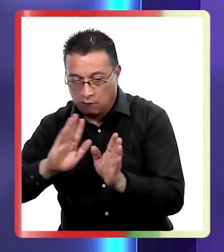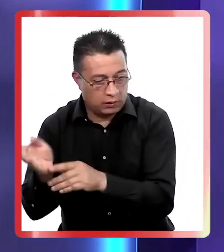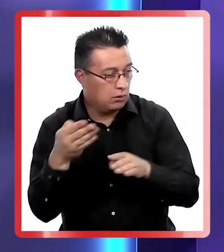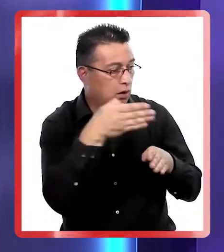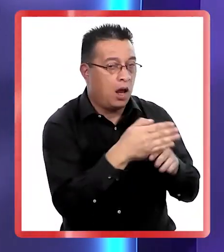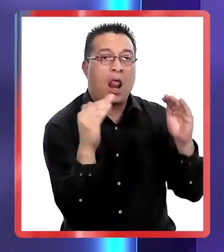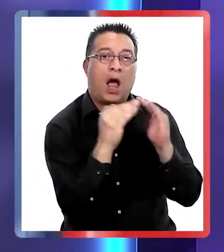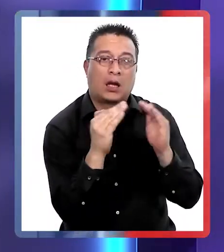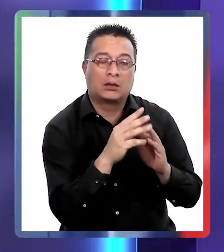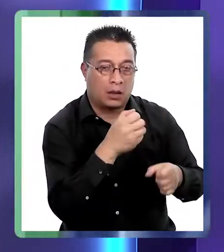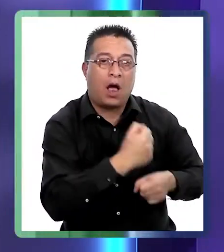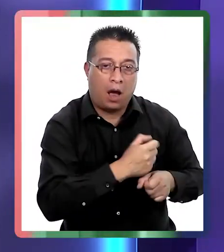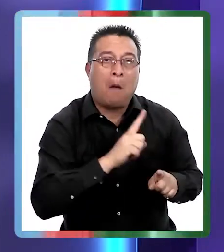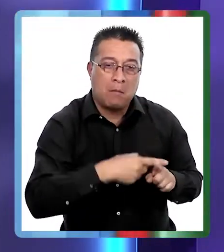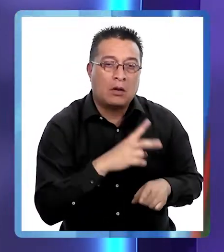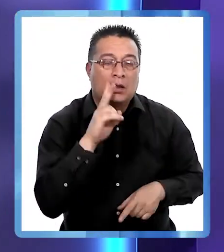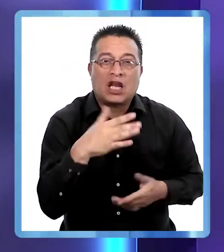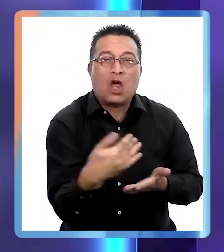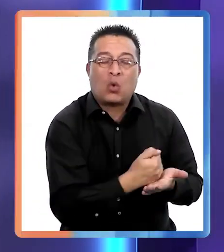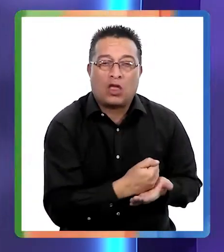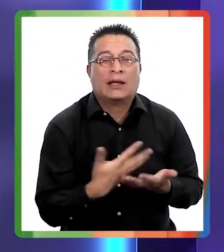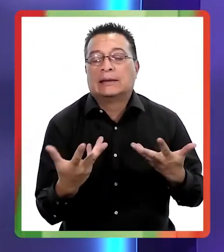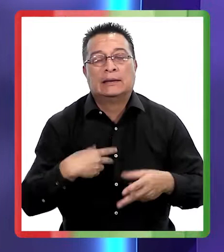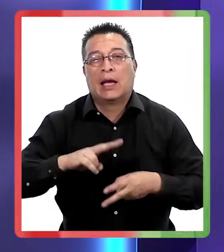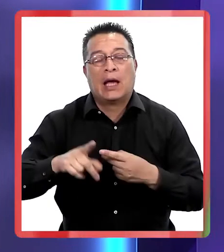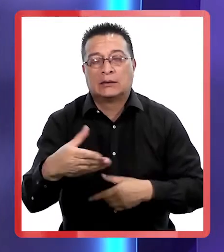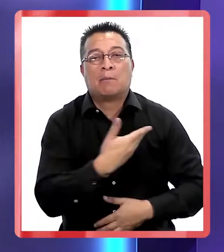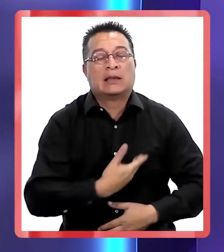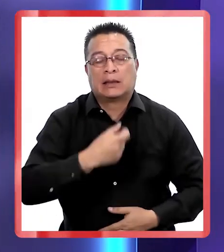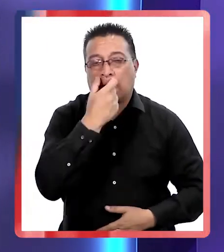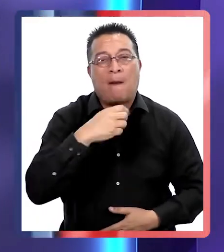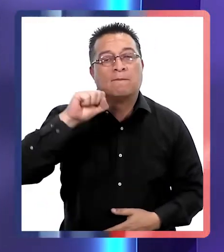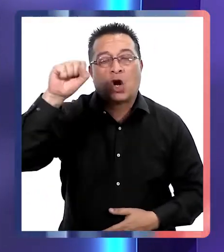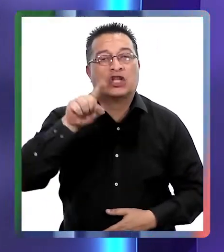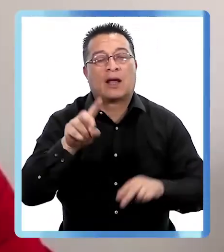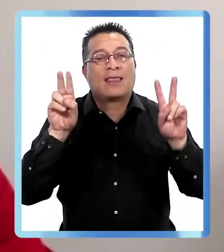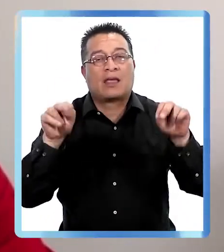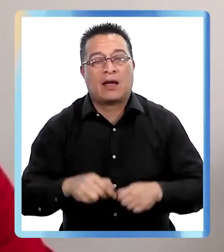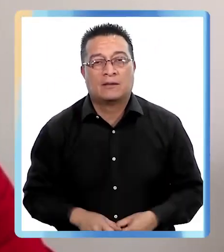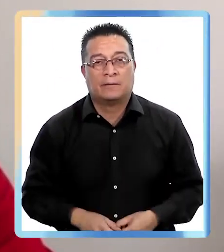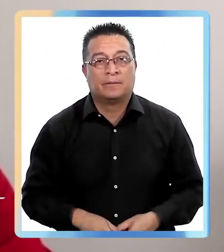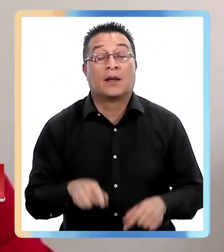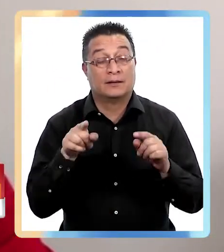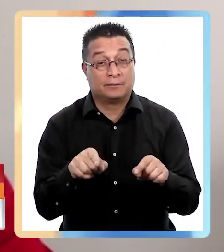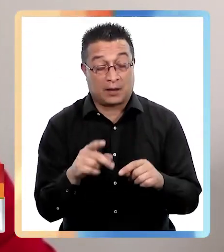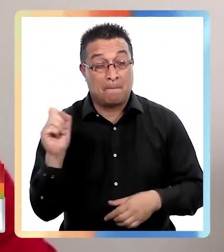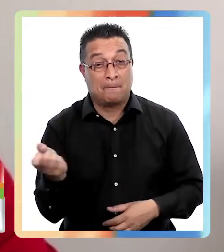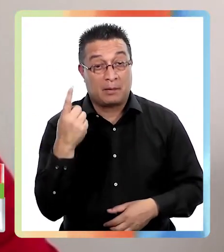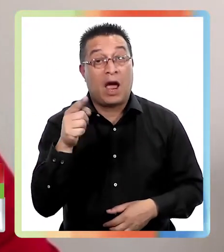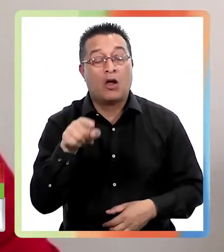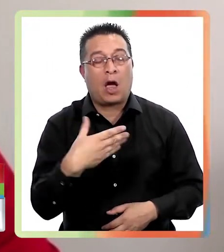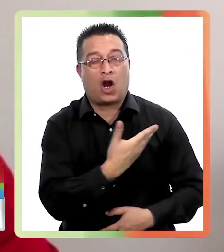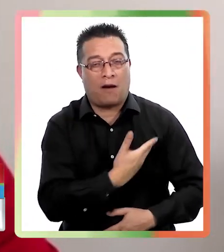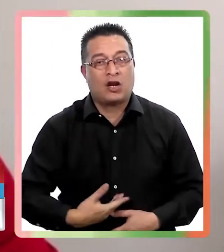en la casa, que es ese trabajo no remunerado. ¿Qué va a hacer la administración del presidente Boric en esos ámbitos? En primer lugar, señalar que vamos a